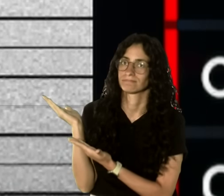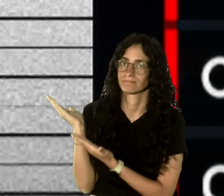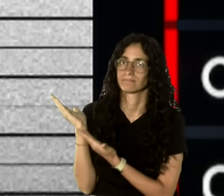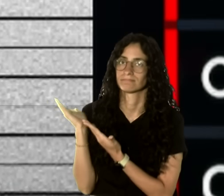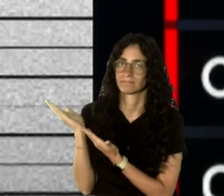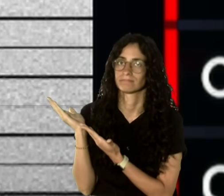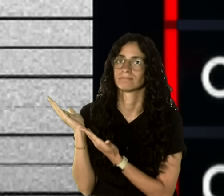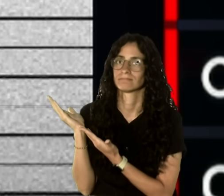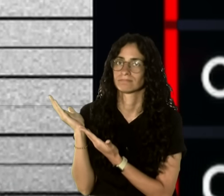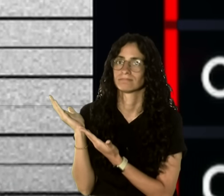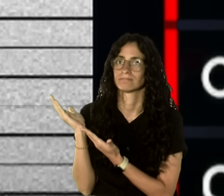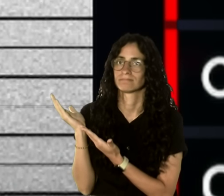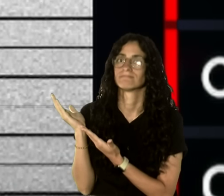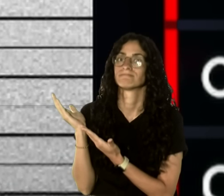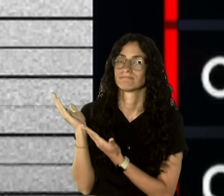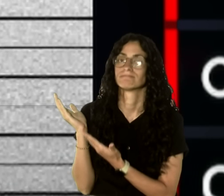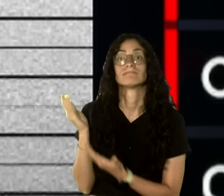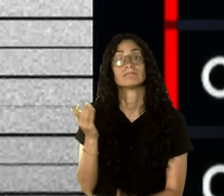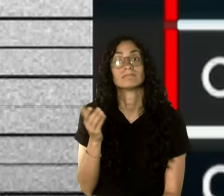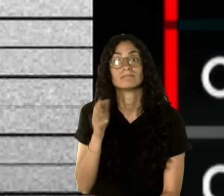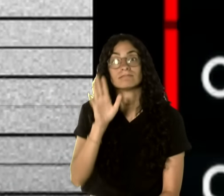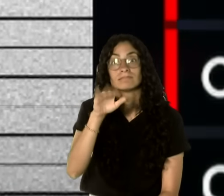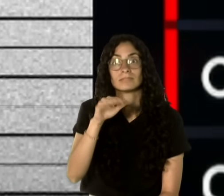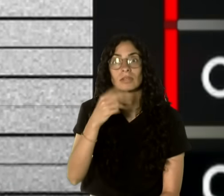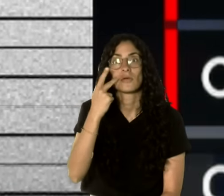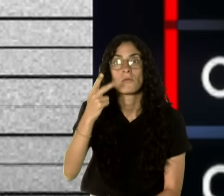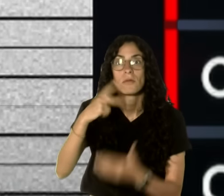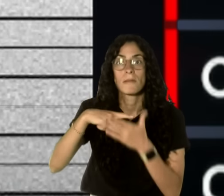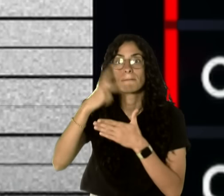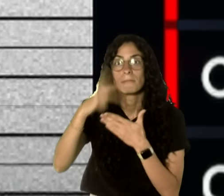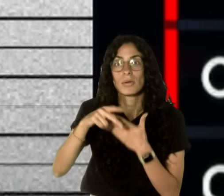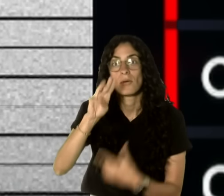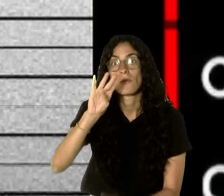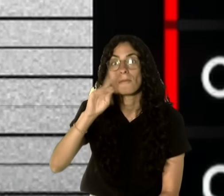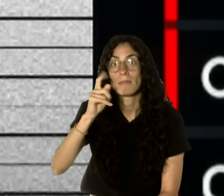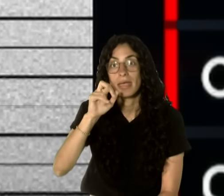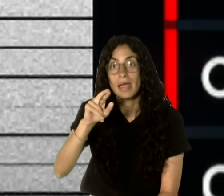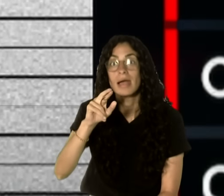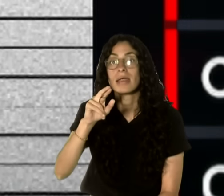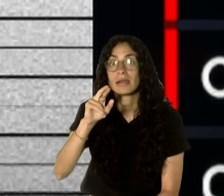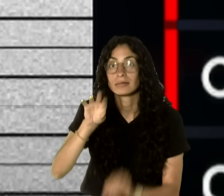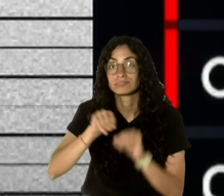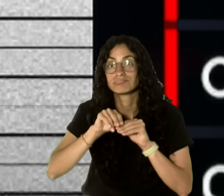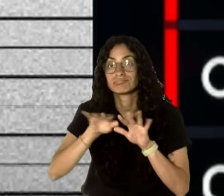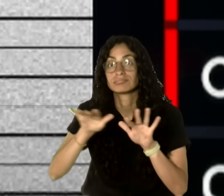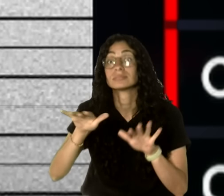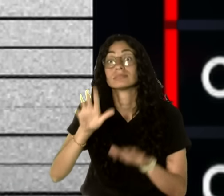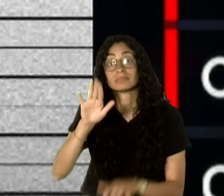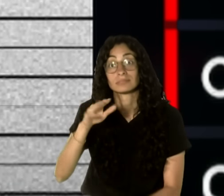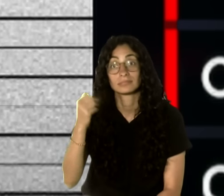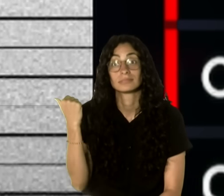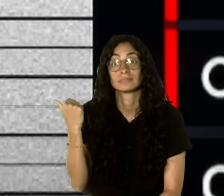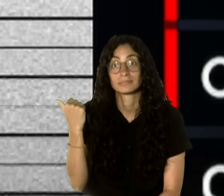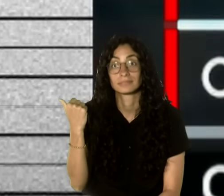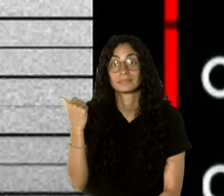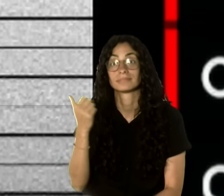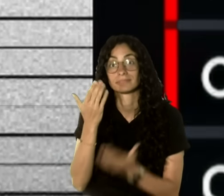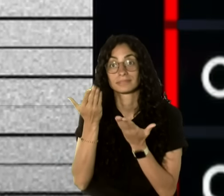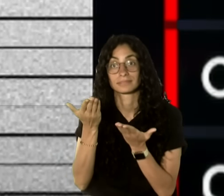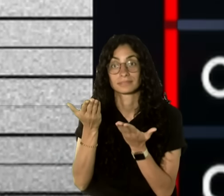esto es más un pana tuyo te dijo Mira tú saliste en el programa ese de wpr lo más buscado Puerto Rico mira aquí y te vieron en